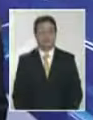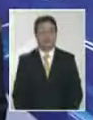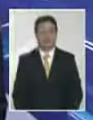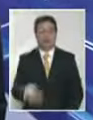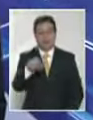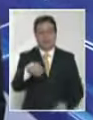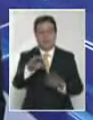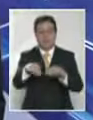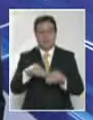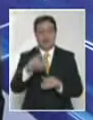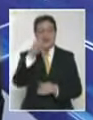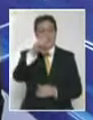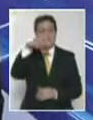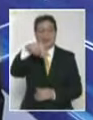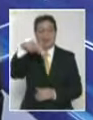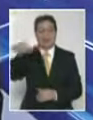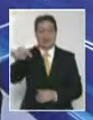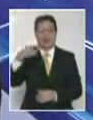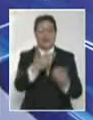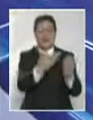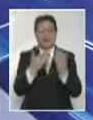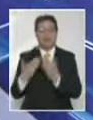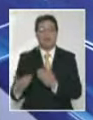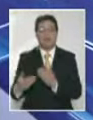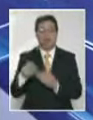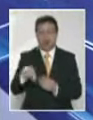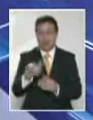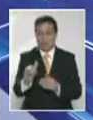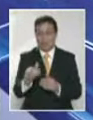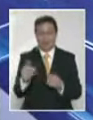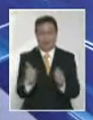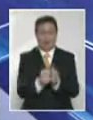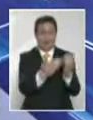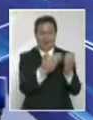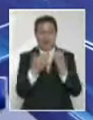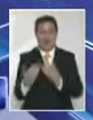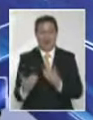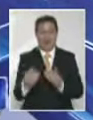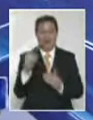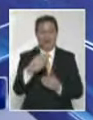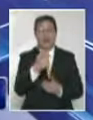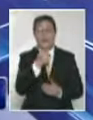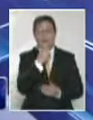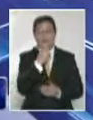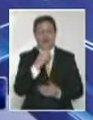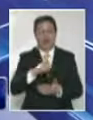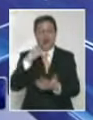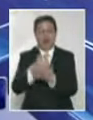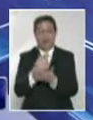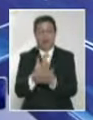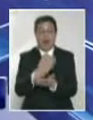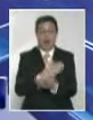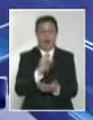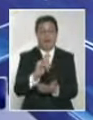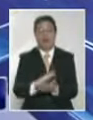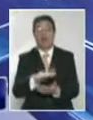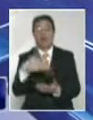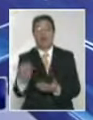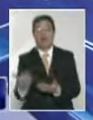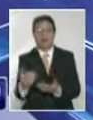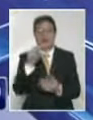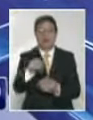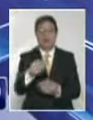Seguimos en CNN Invita con nuestros invitados, precisamente hablando respecto al rol de la prensa pre y post golpe de 1973,